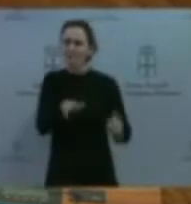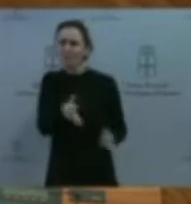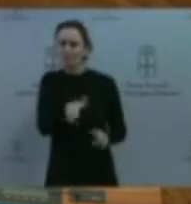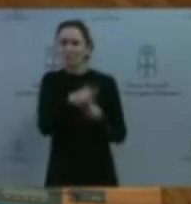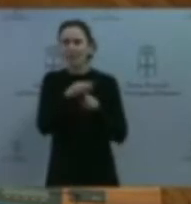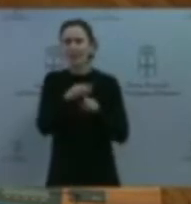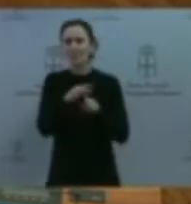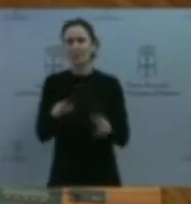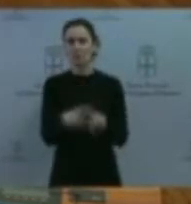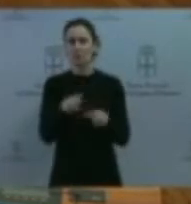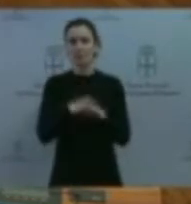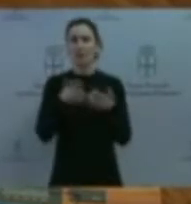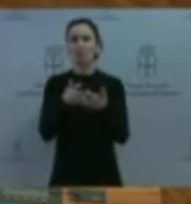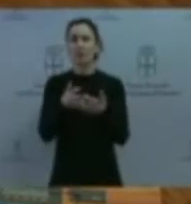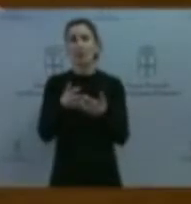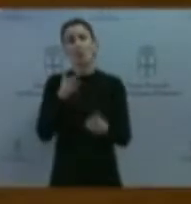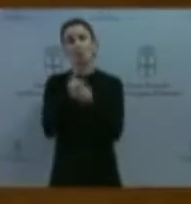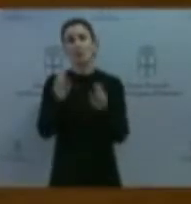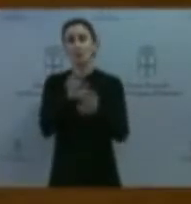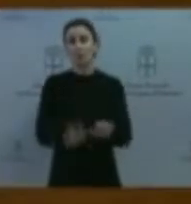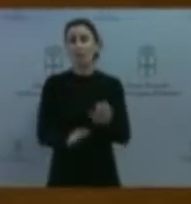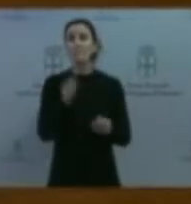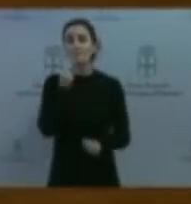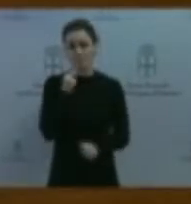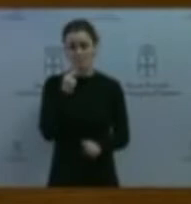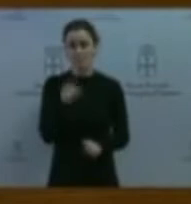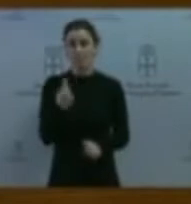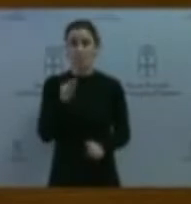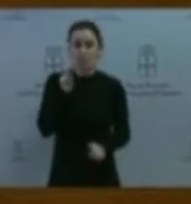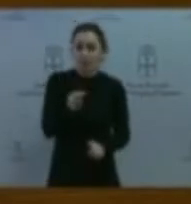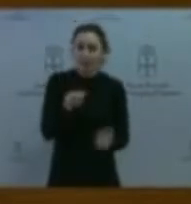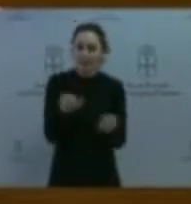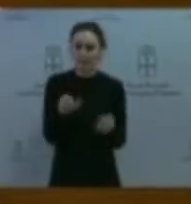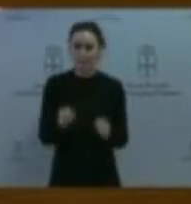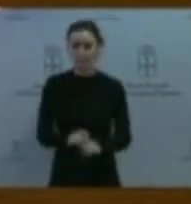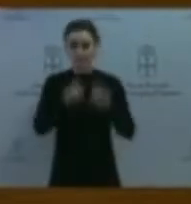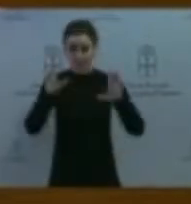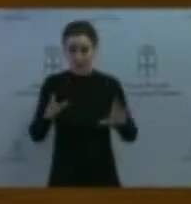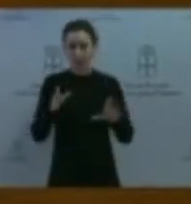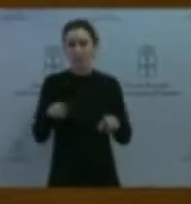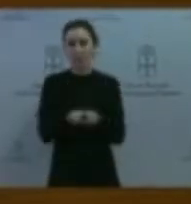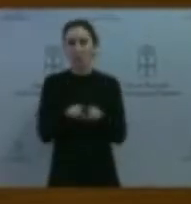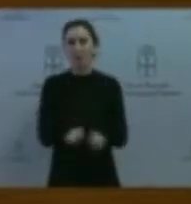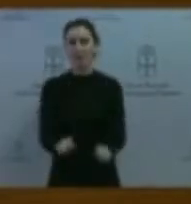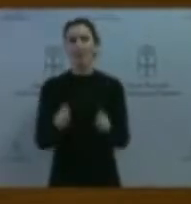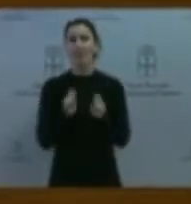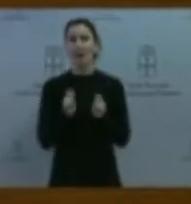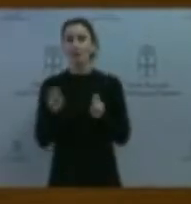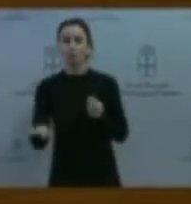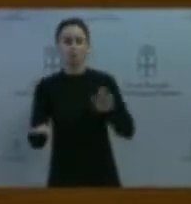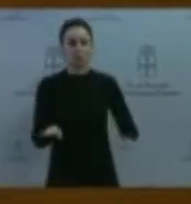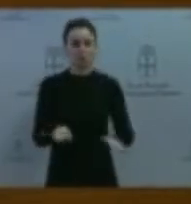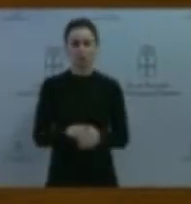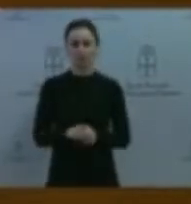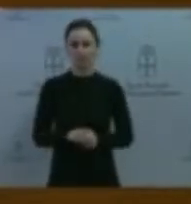miedo. Sí que podemos ver de manera más clara que nunca lo que implica votar a unos u a otros partidos políticos. Sí que podemos afirmar de manera